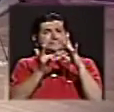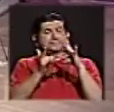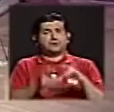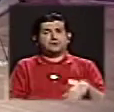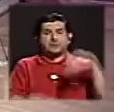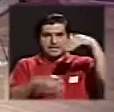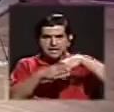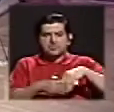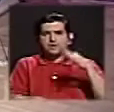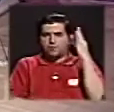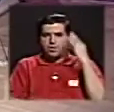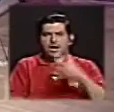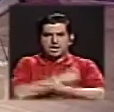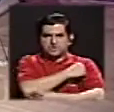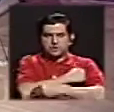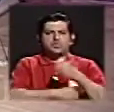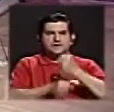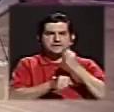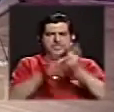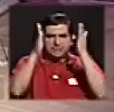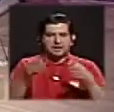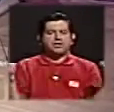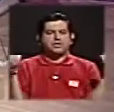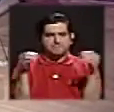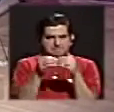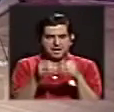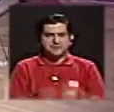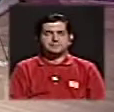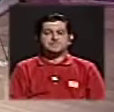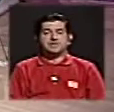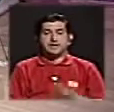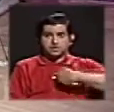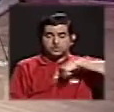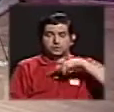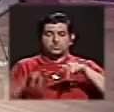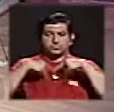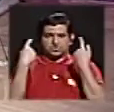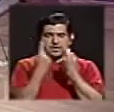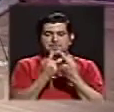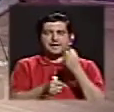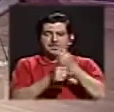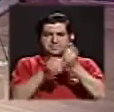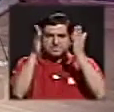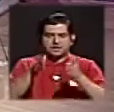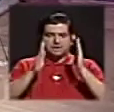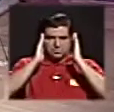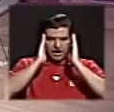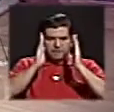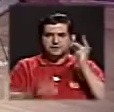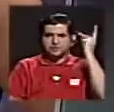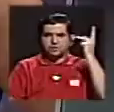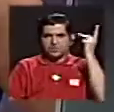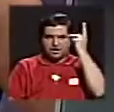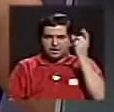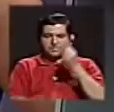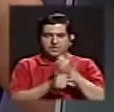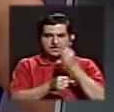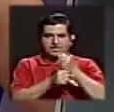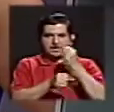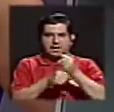eso, las mujeres pobres y trabajadoras aún más. Por eso, desde el PT es que tenemos una política dirigida especialmente a las mujeres trabajadoras. Hay un señor